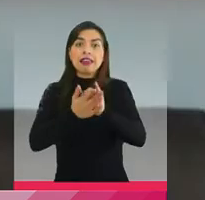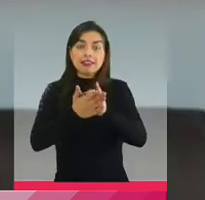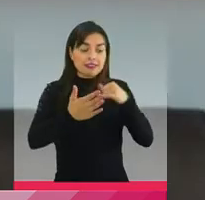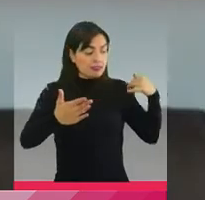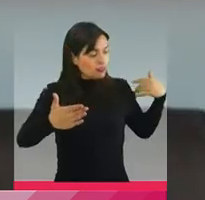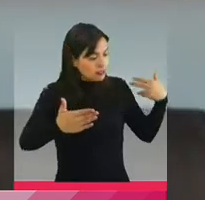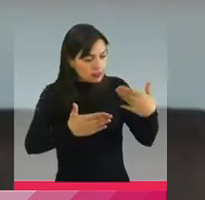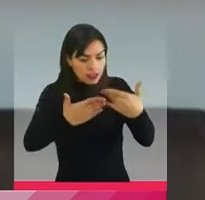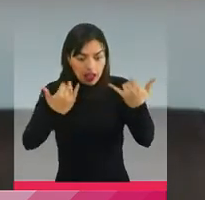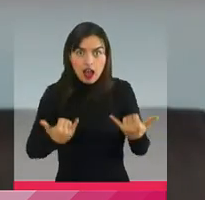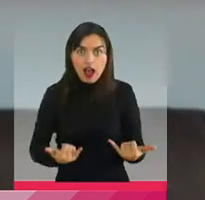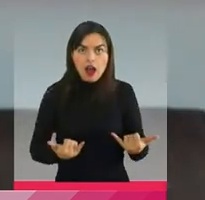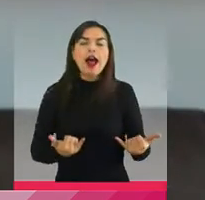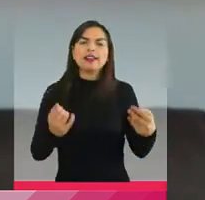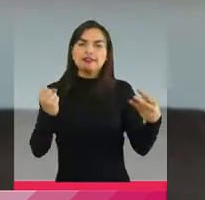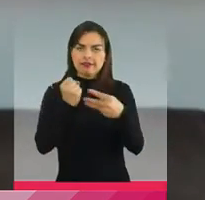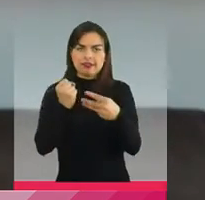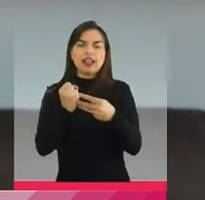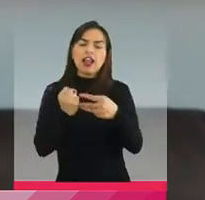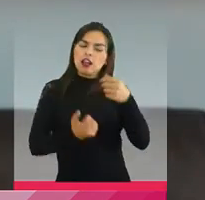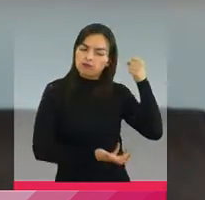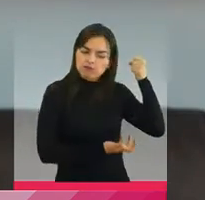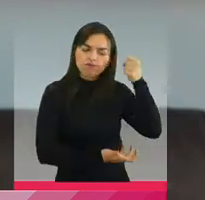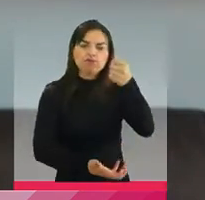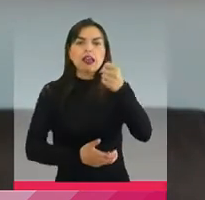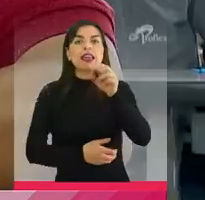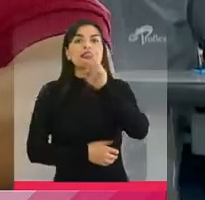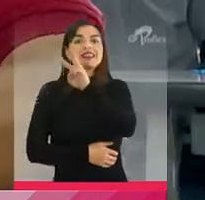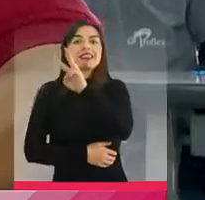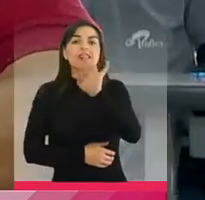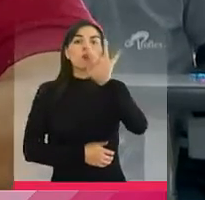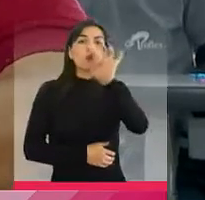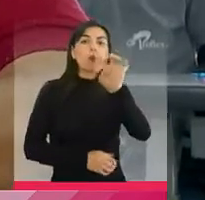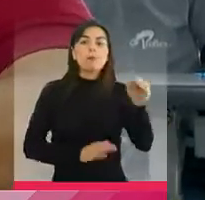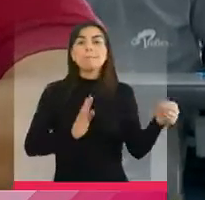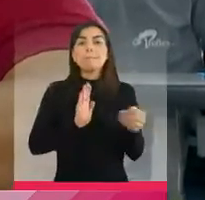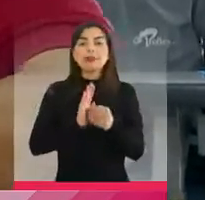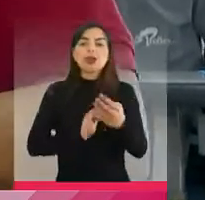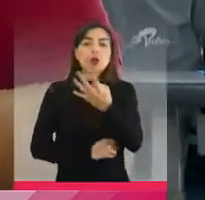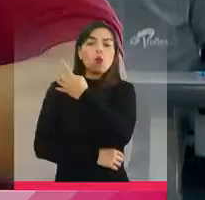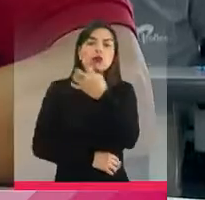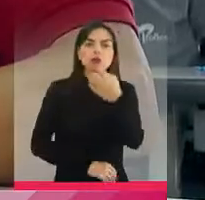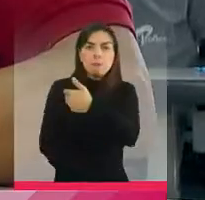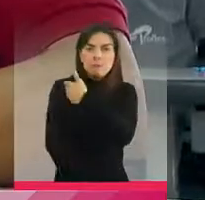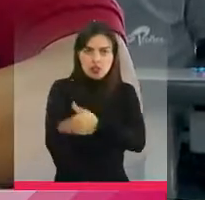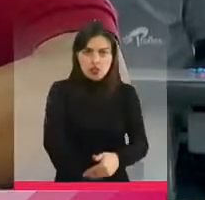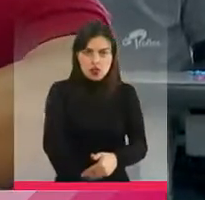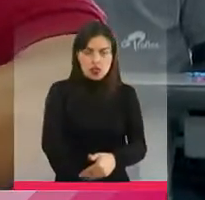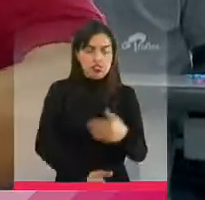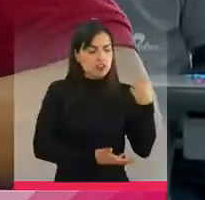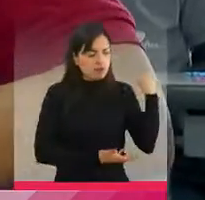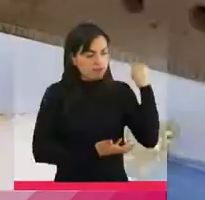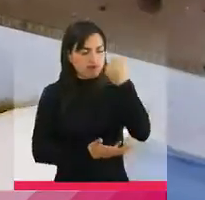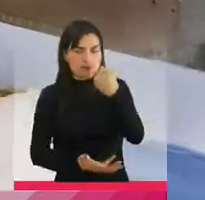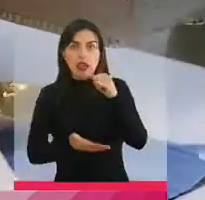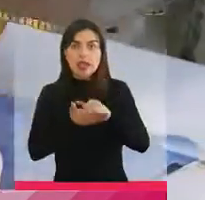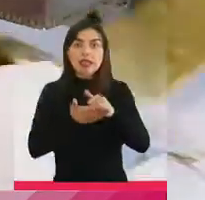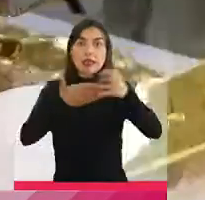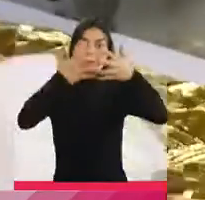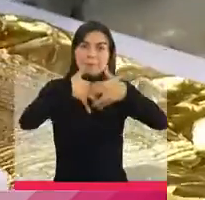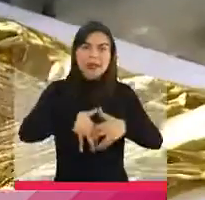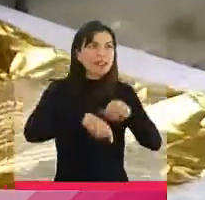hará una inversión total de 39.400 millones y los empresarios aportarán una contrapartida